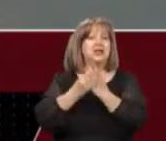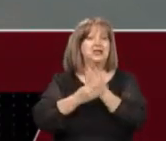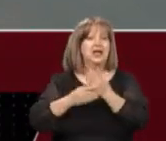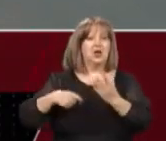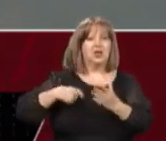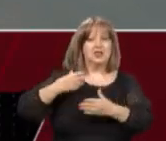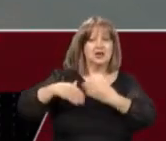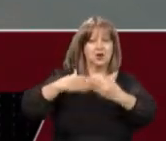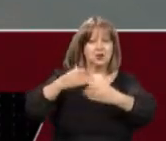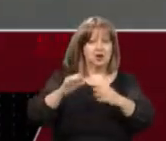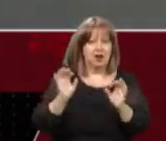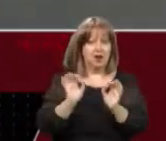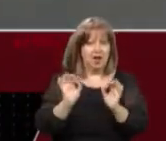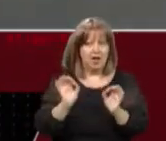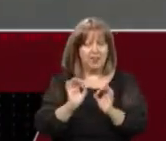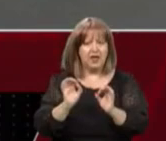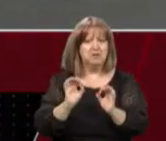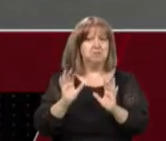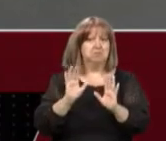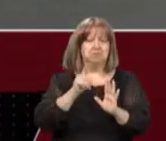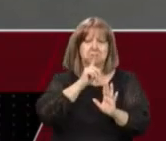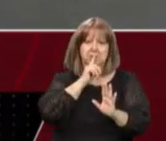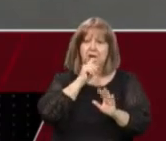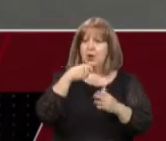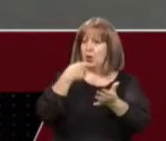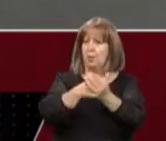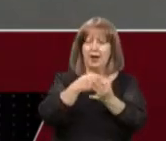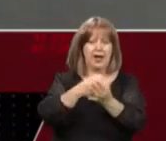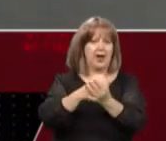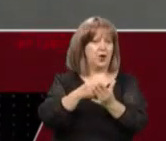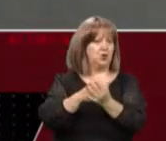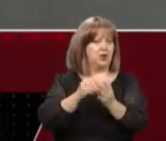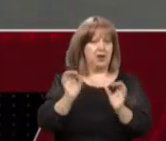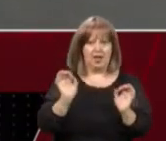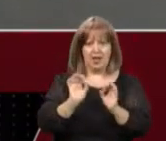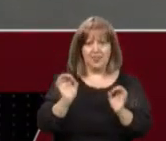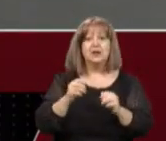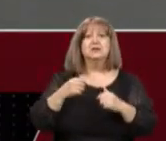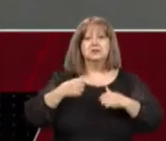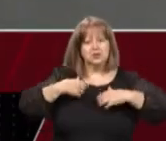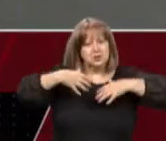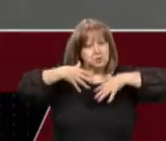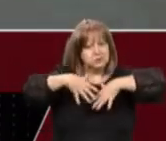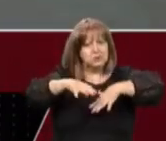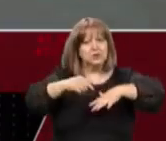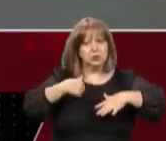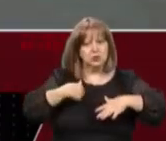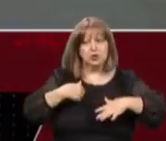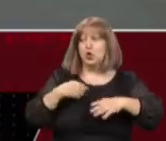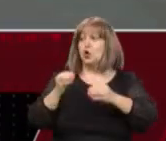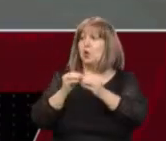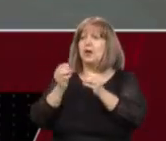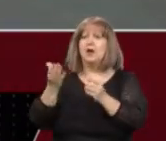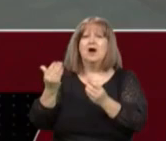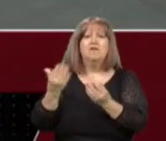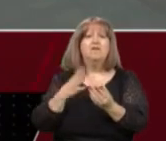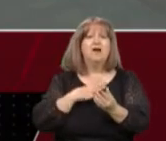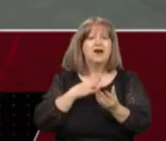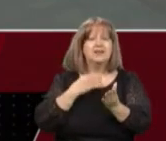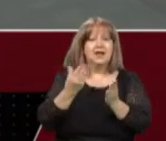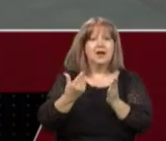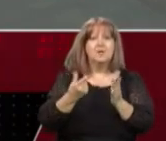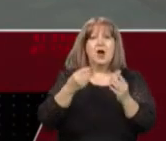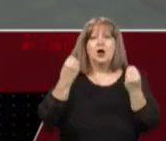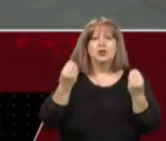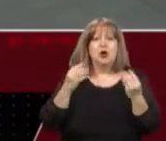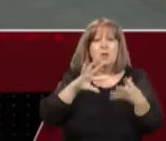Desarrollo Social en ningún lugar y las organizaciones tuvimos que salir a hacer operativo, a validar datos, no solo nuestros compañeros, sino un montón de gente que no